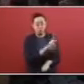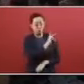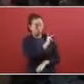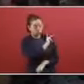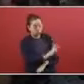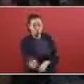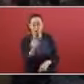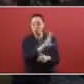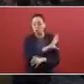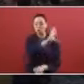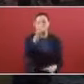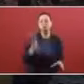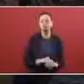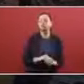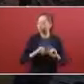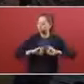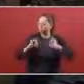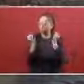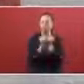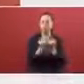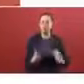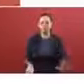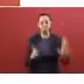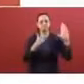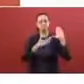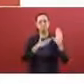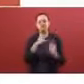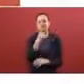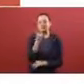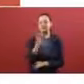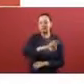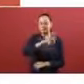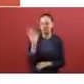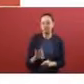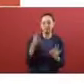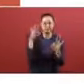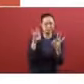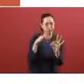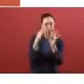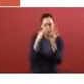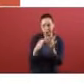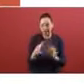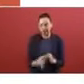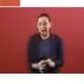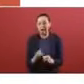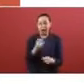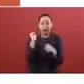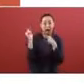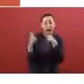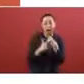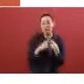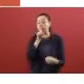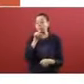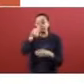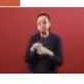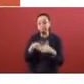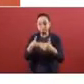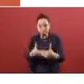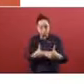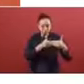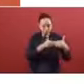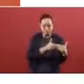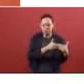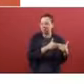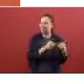ha comprometido en darle el 100% de cumplimiento, es decir, no hay reserva alguna, a pesar que, como